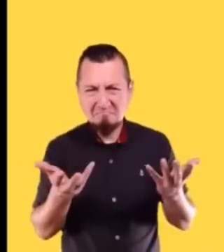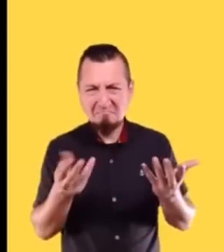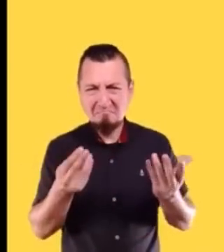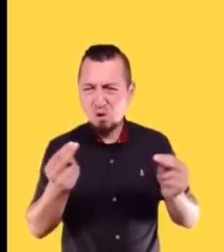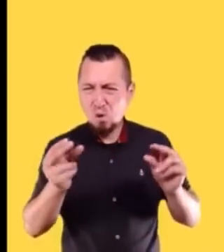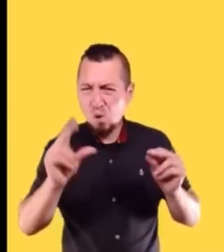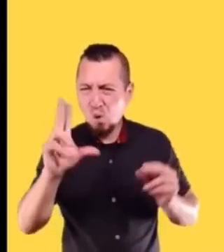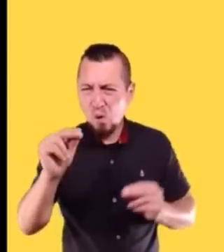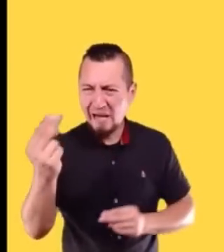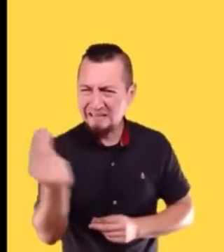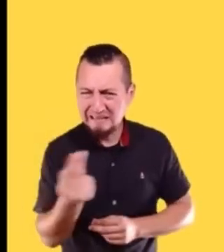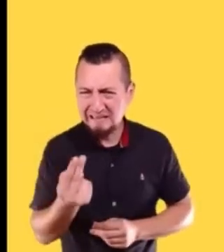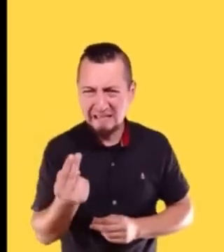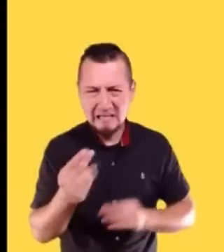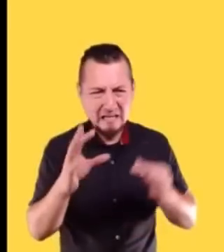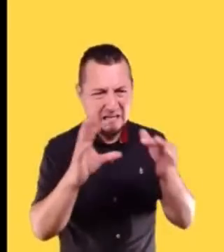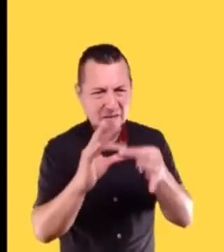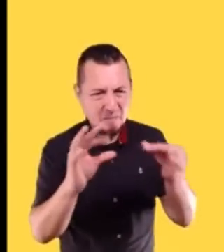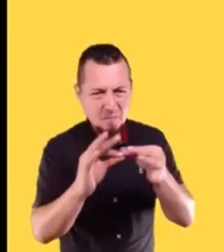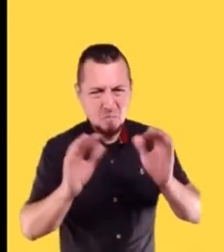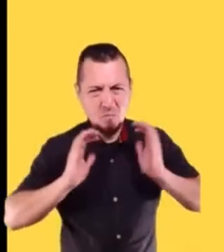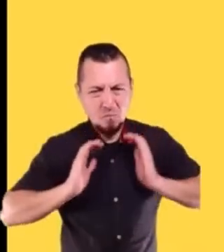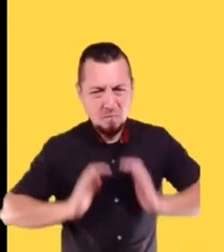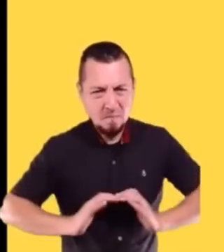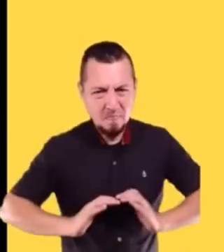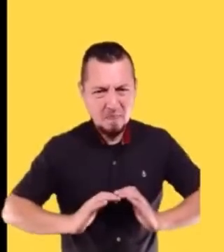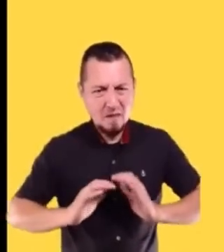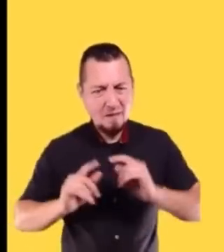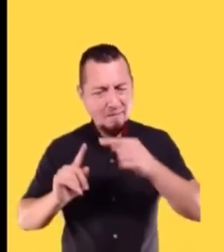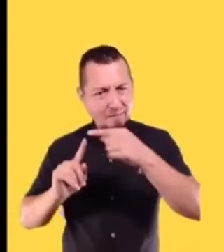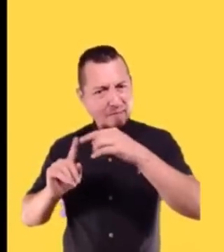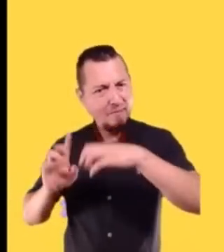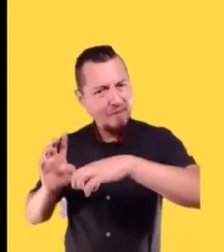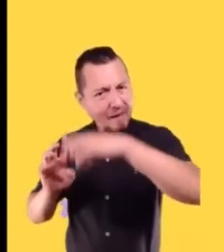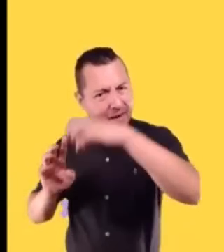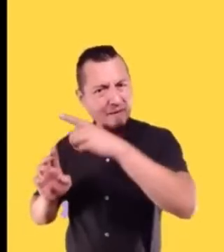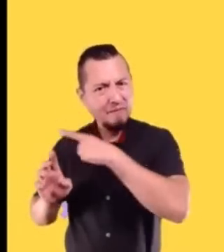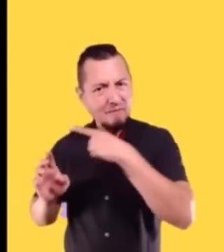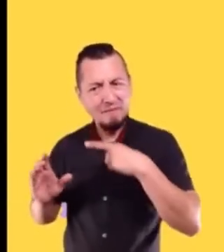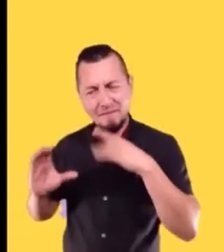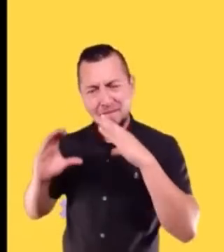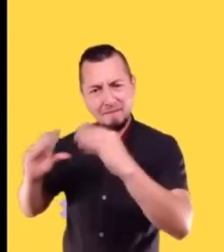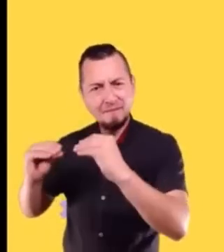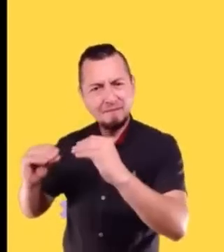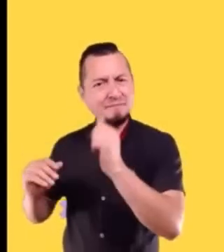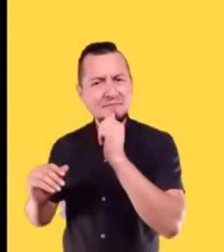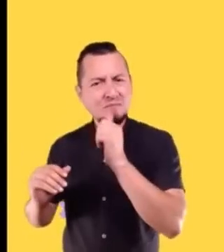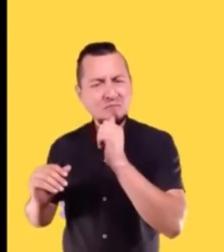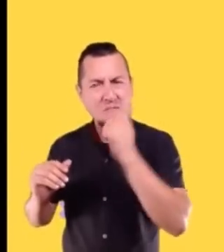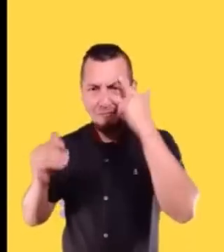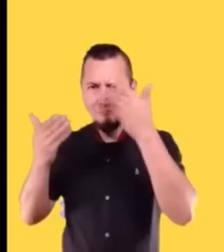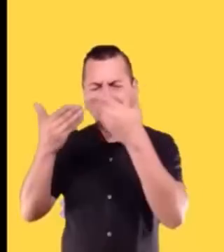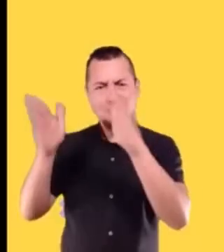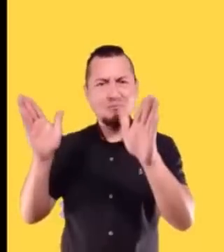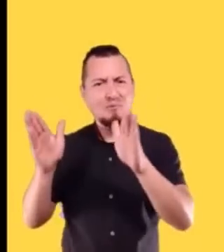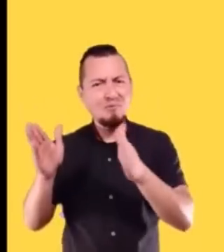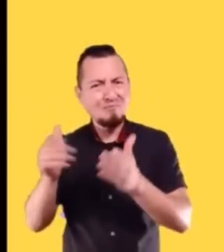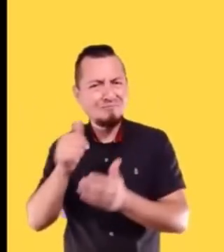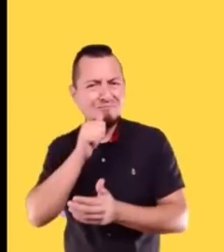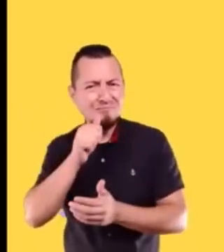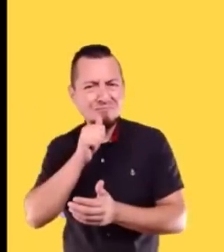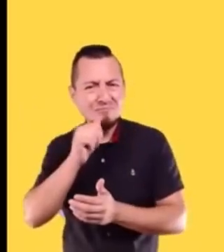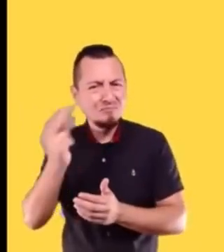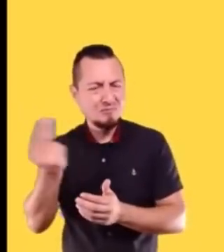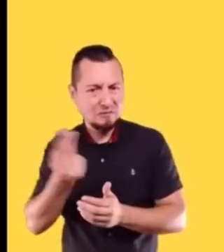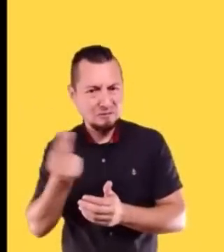conocer nuestros cuerpos a la edad adecuada, en el momento adecuado, con una serie de herramientas que, como decía el gobernador, son muy